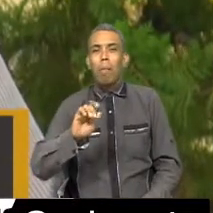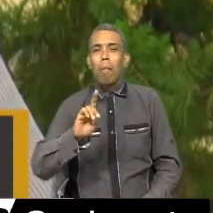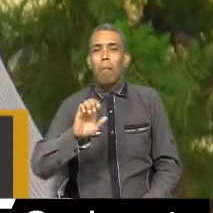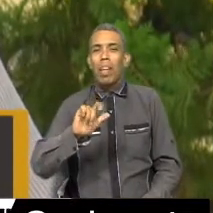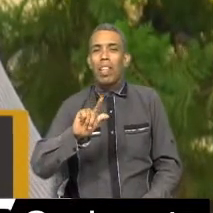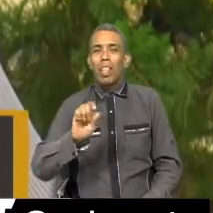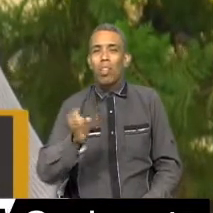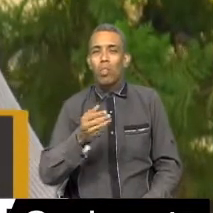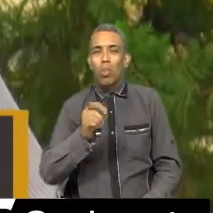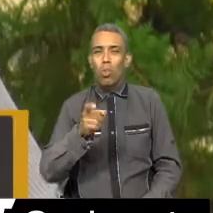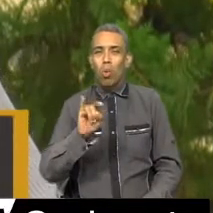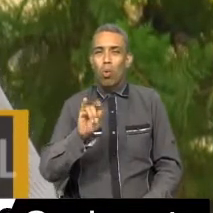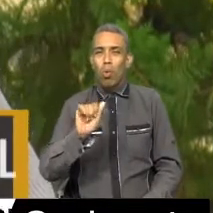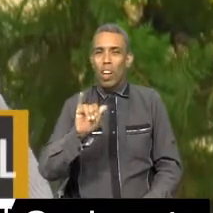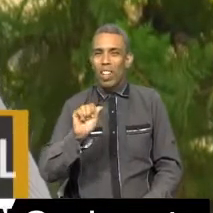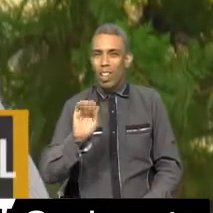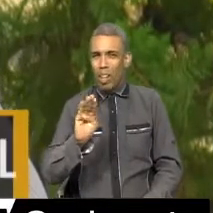Paturia,